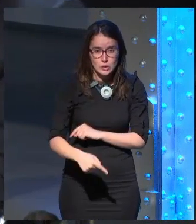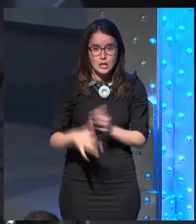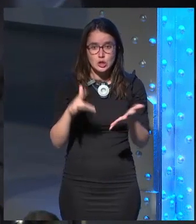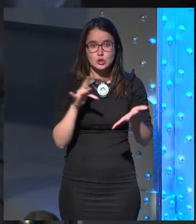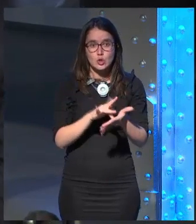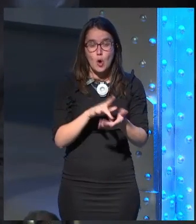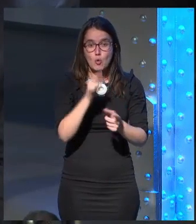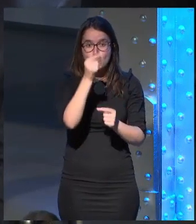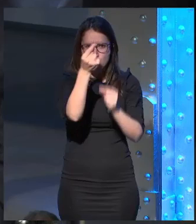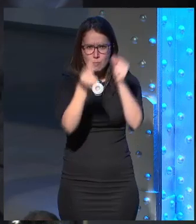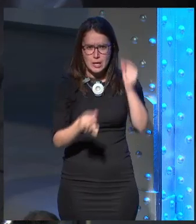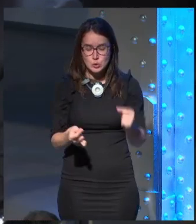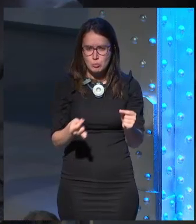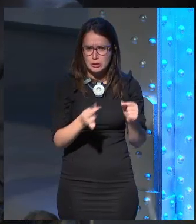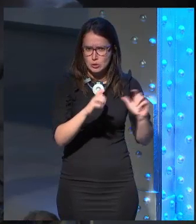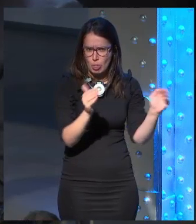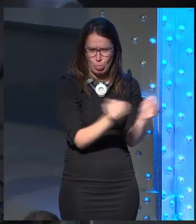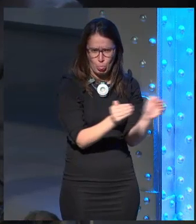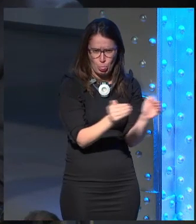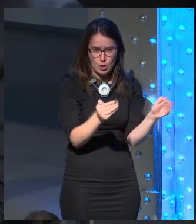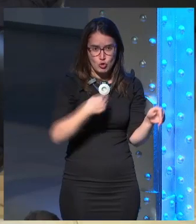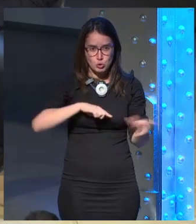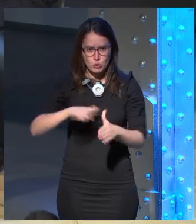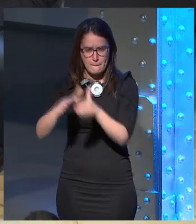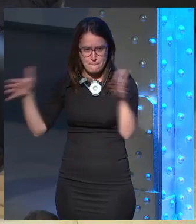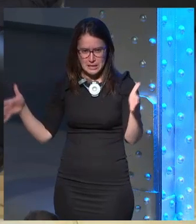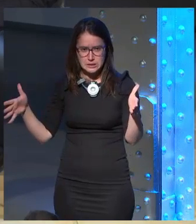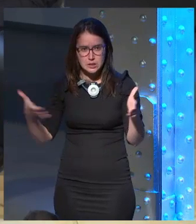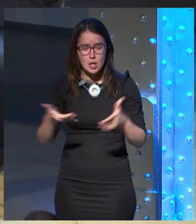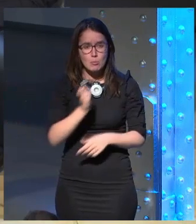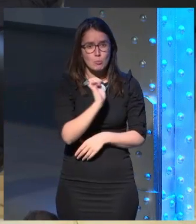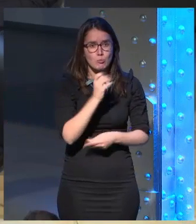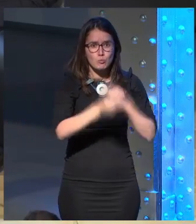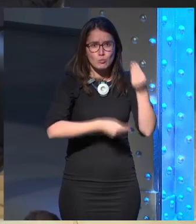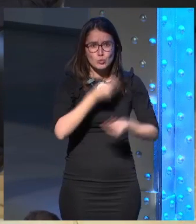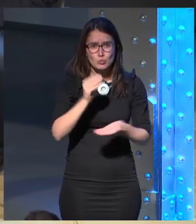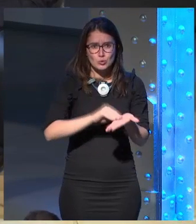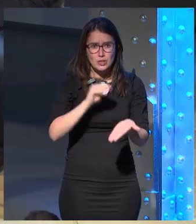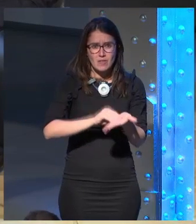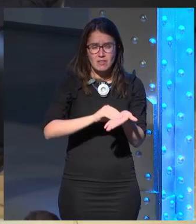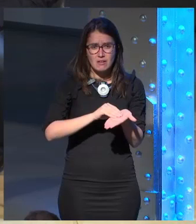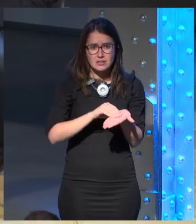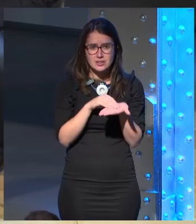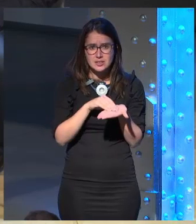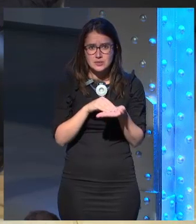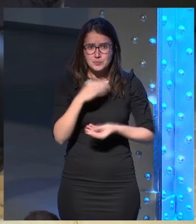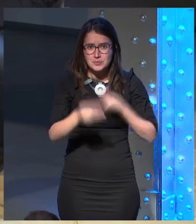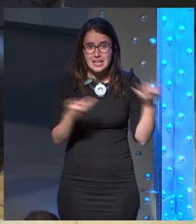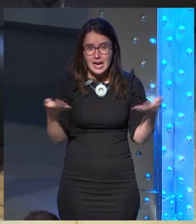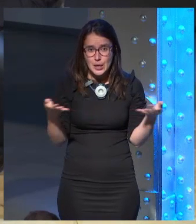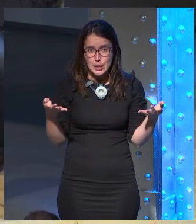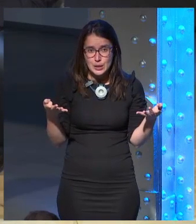tiene un presupuesto mucho menor y comprensiblemente muchas veces hacen cosas que